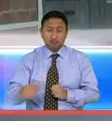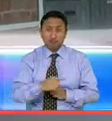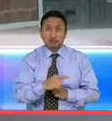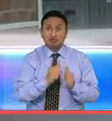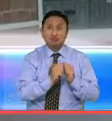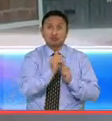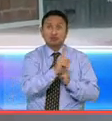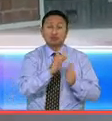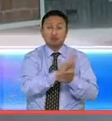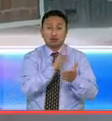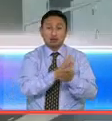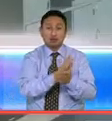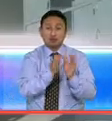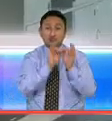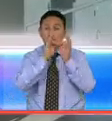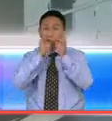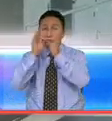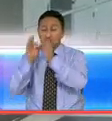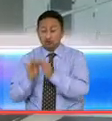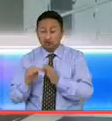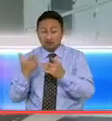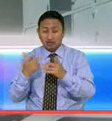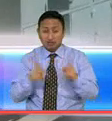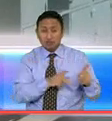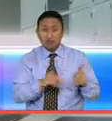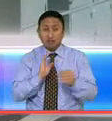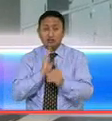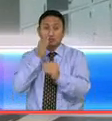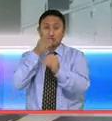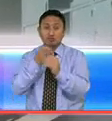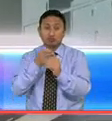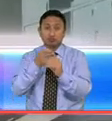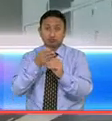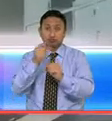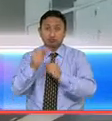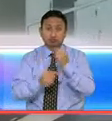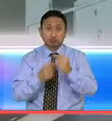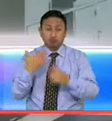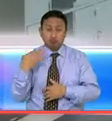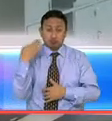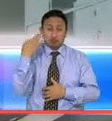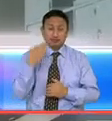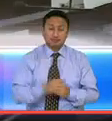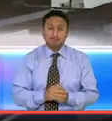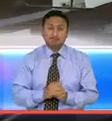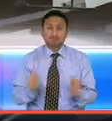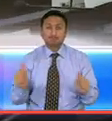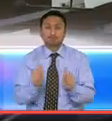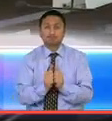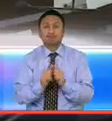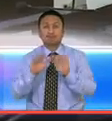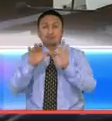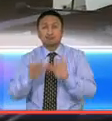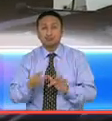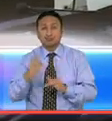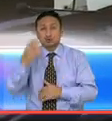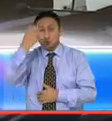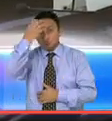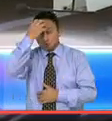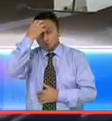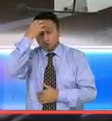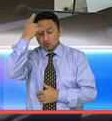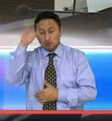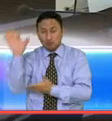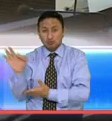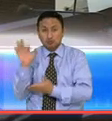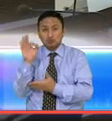cada colegio para preparar el plan de regreso a clases presenciales, progresivo y voluntario, en conjunto con el secretario de Educación y